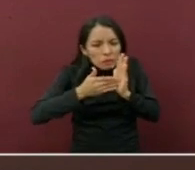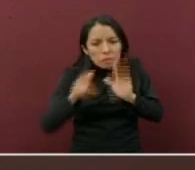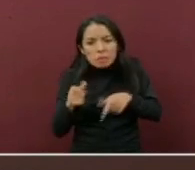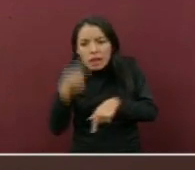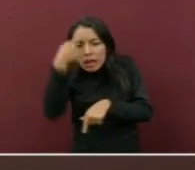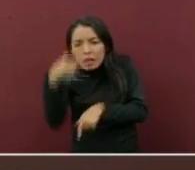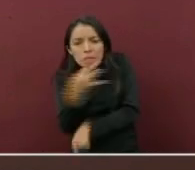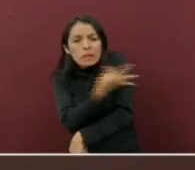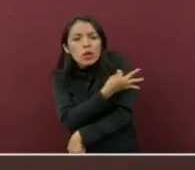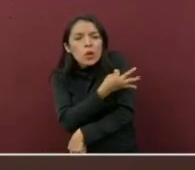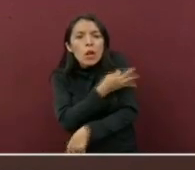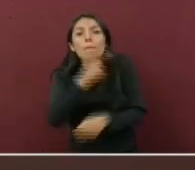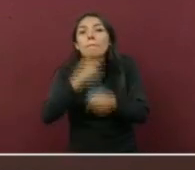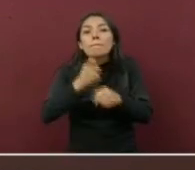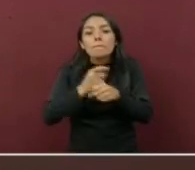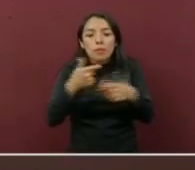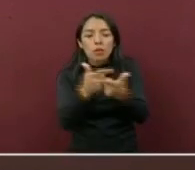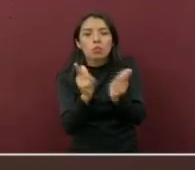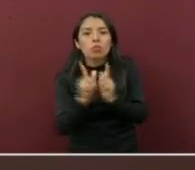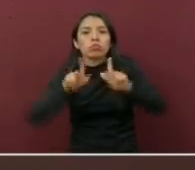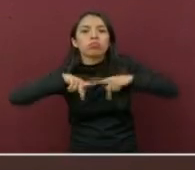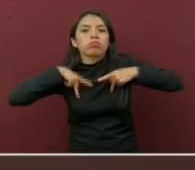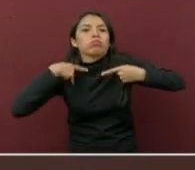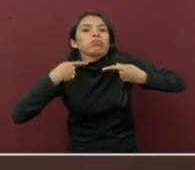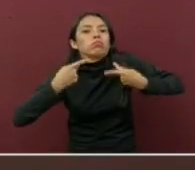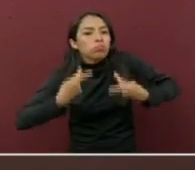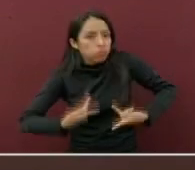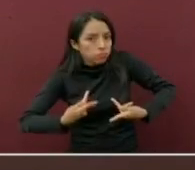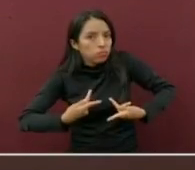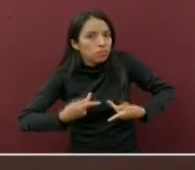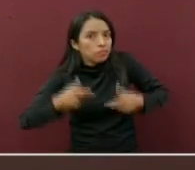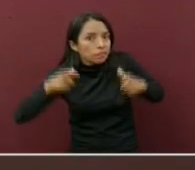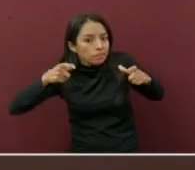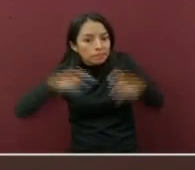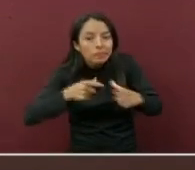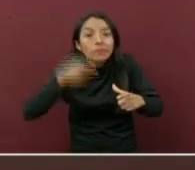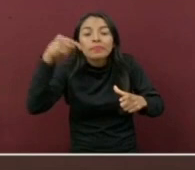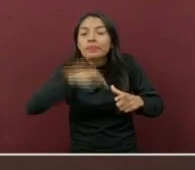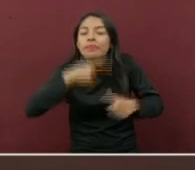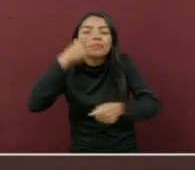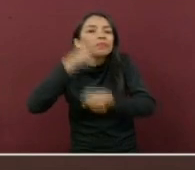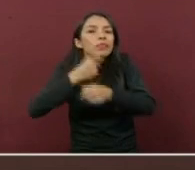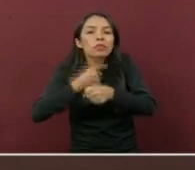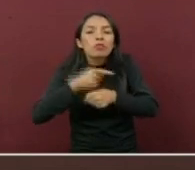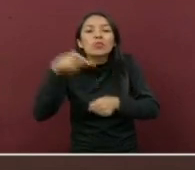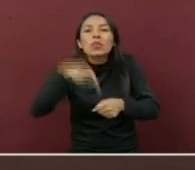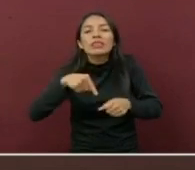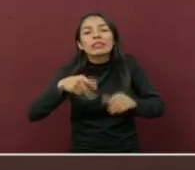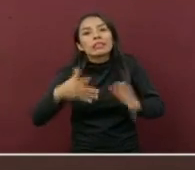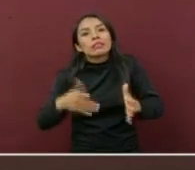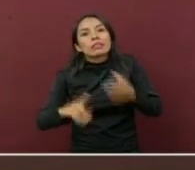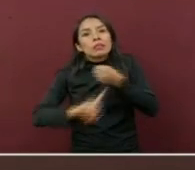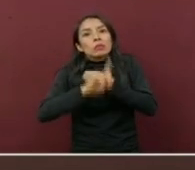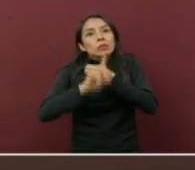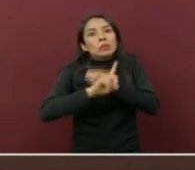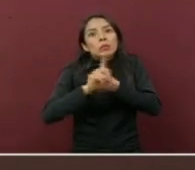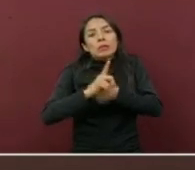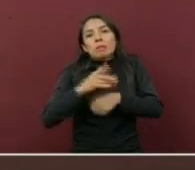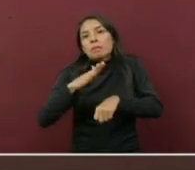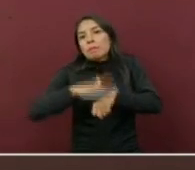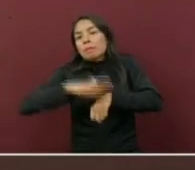a los grupos vulnerables dado que son los que han corrido mayor riesgo y ustedes lo saben